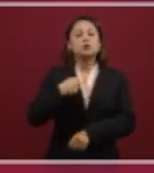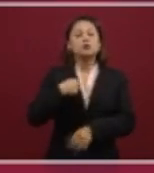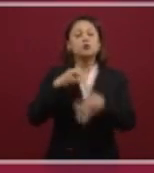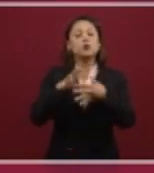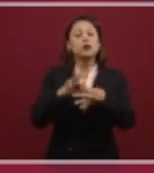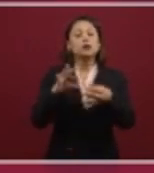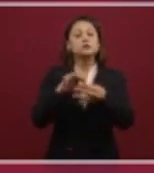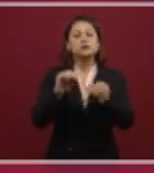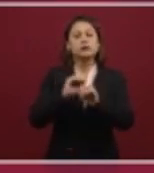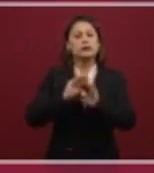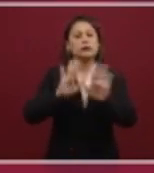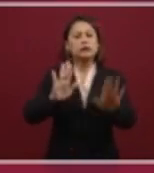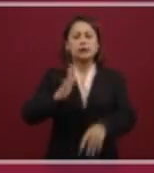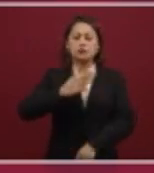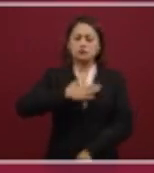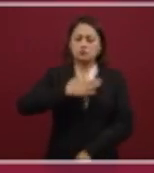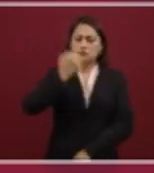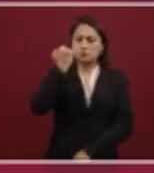definida mi postura.